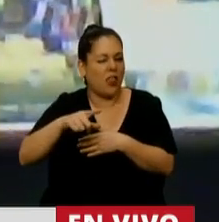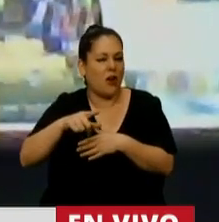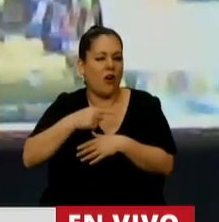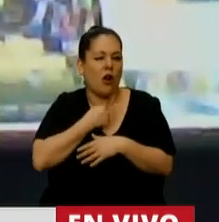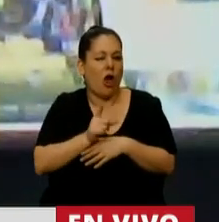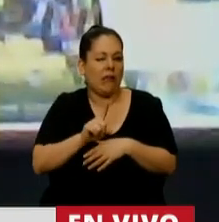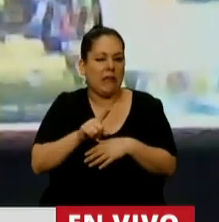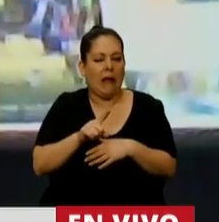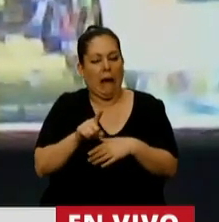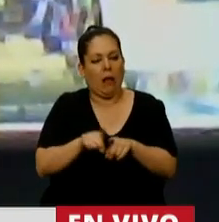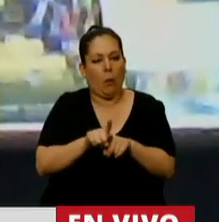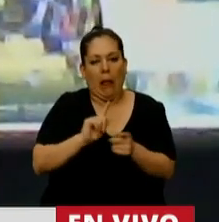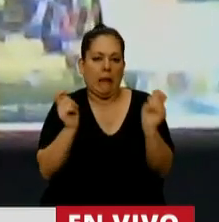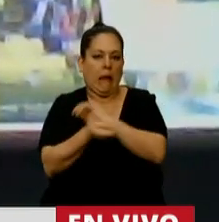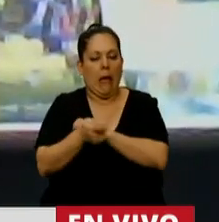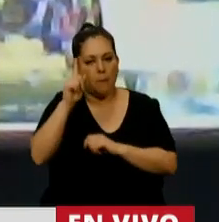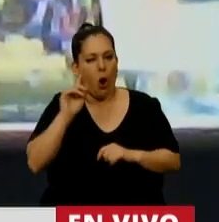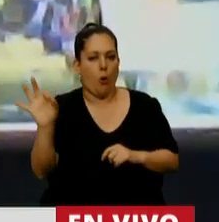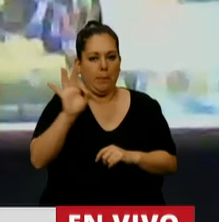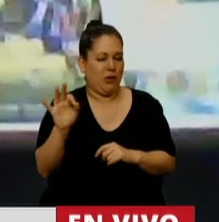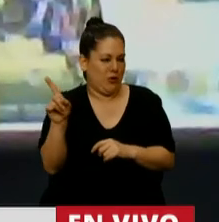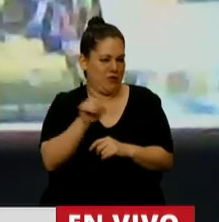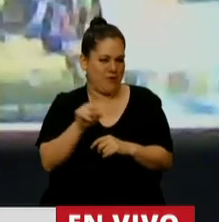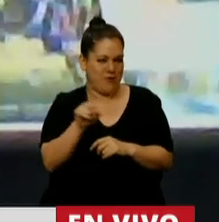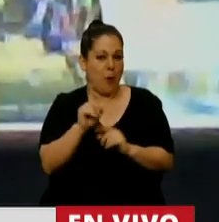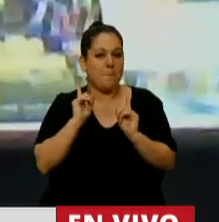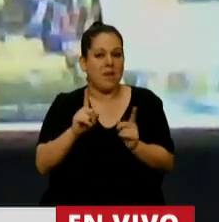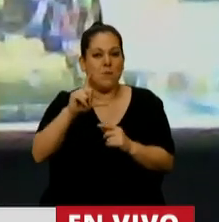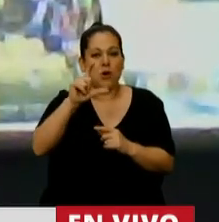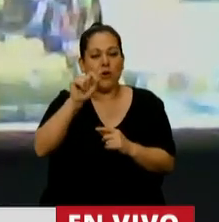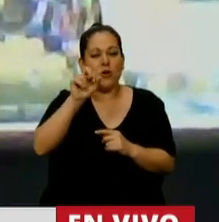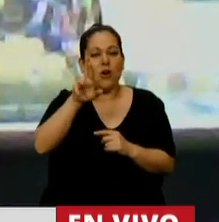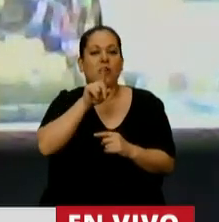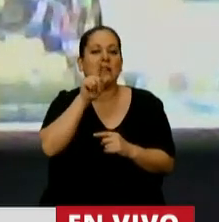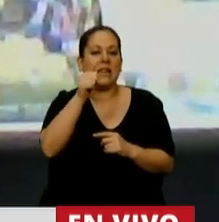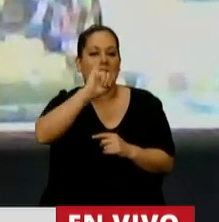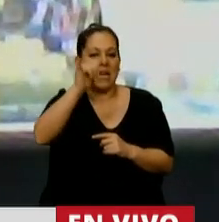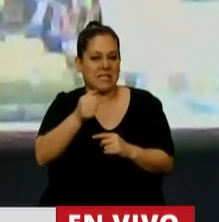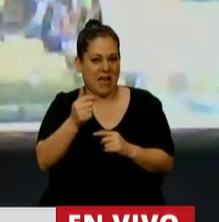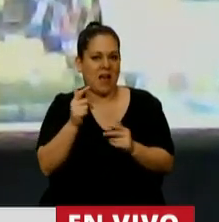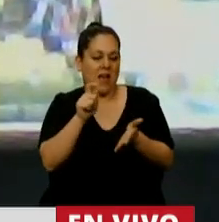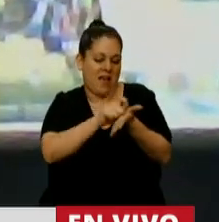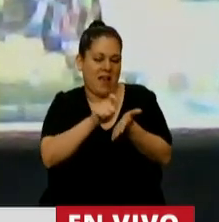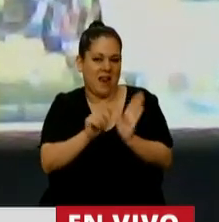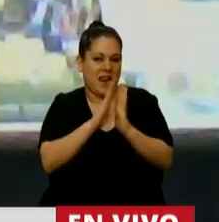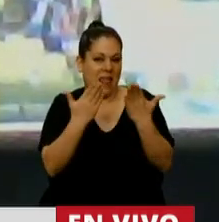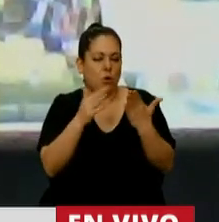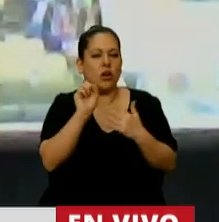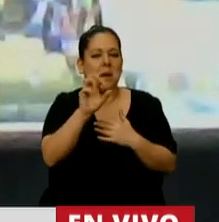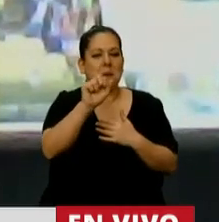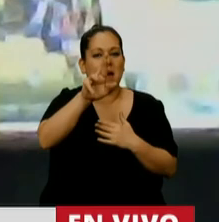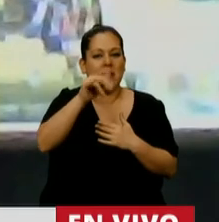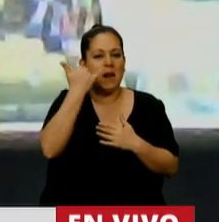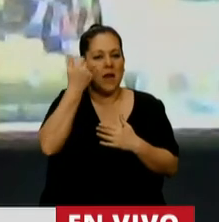otra orilla, porque, como decía Cortázar, presidente, en Rayuela, la